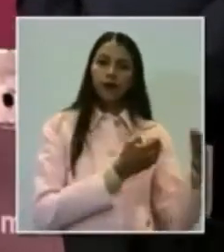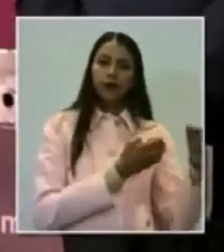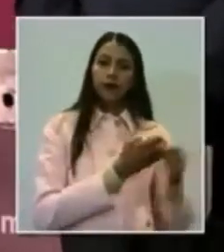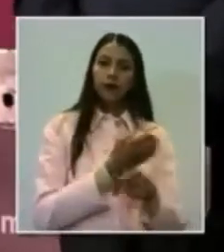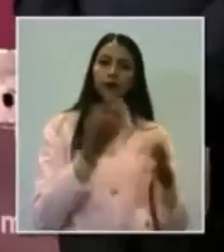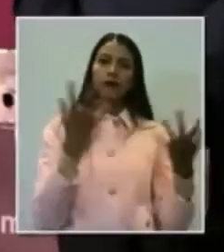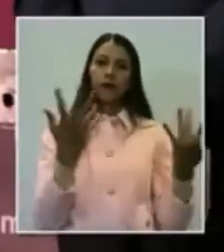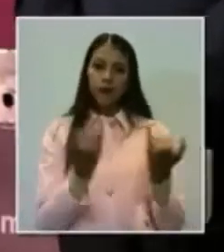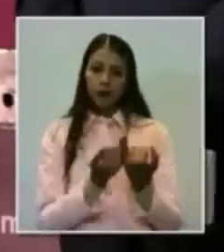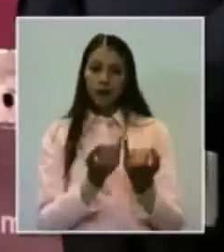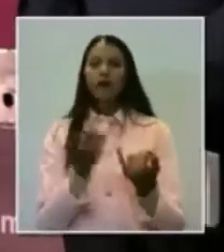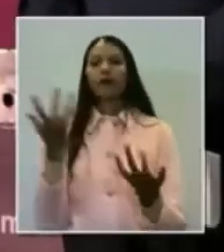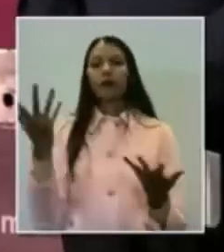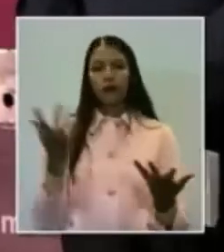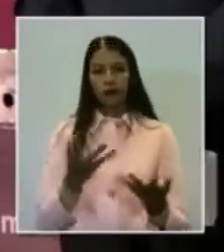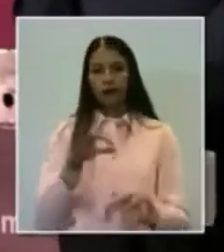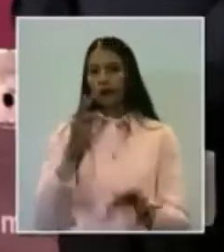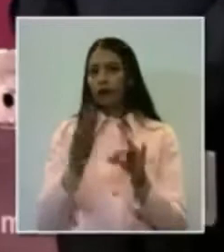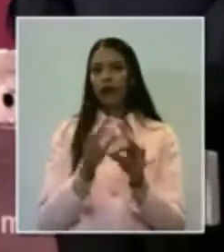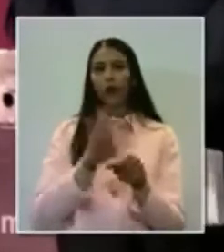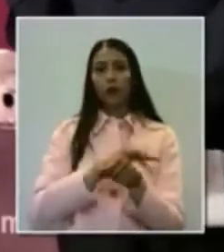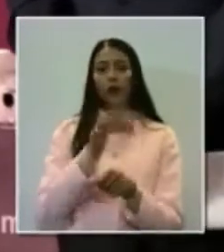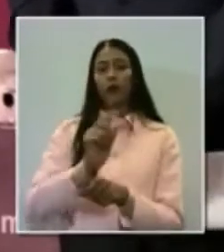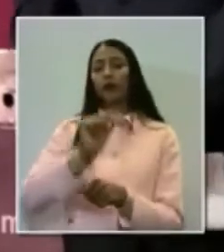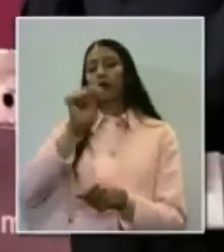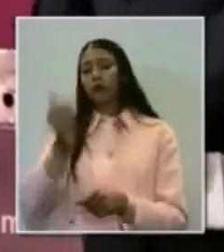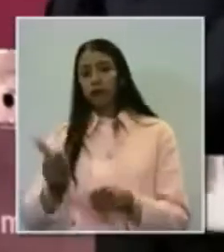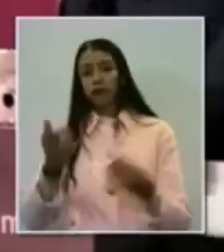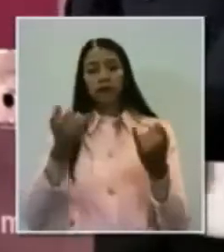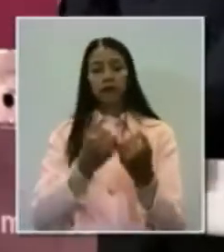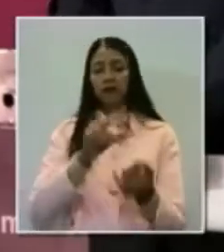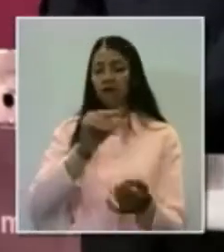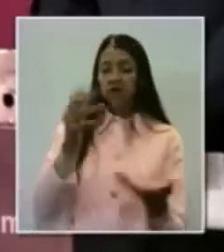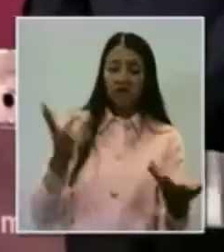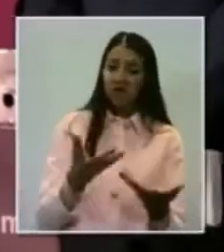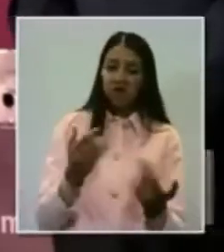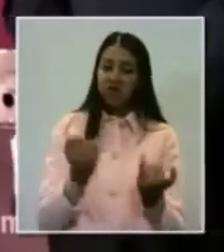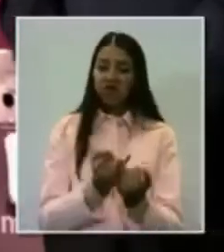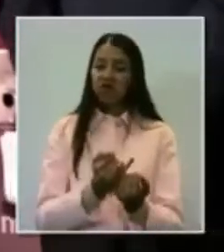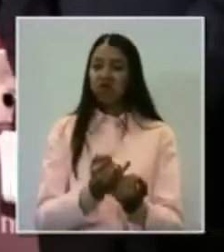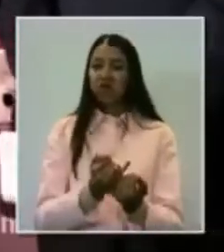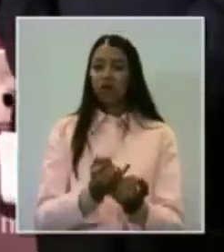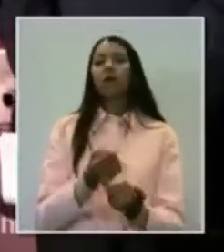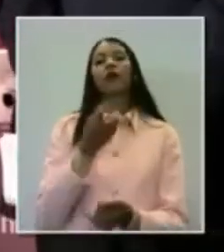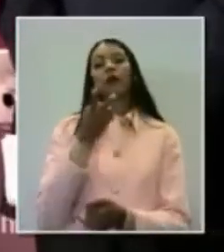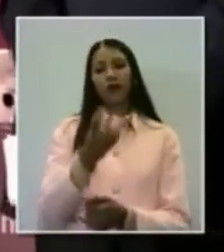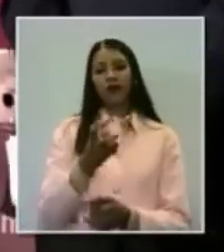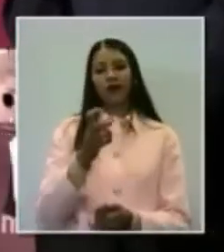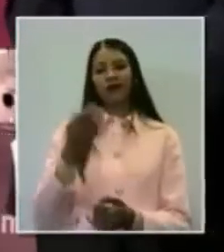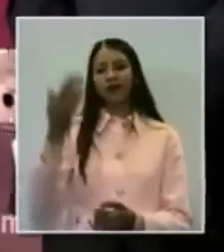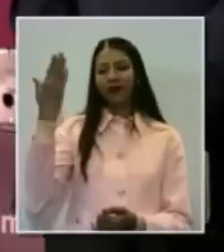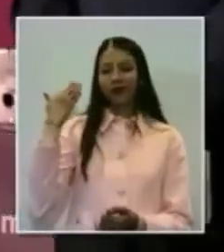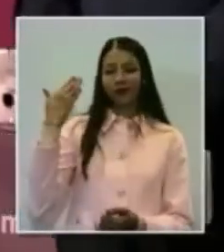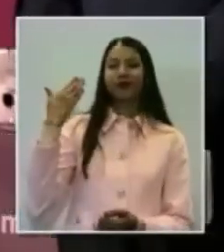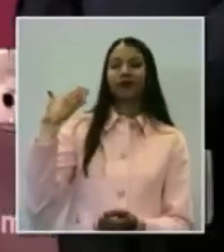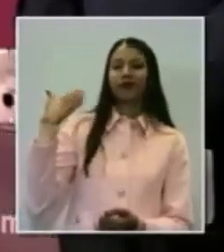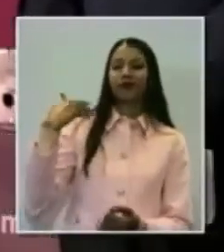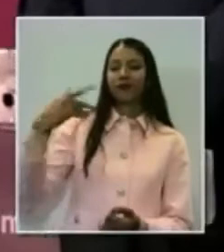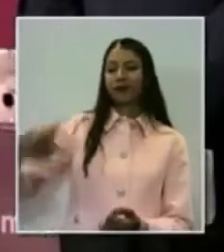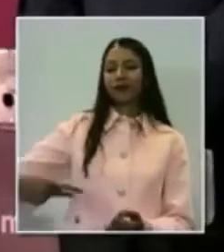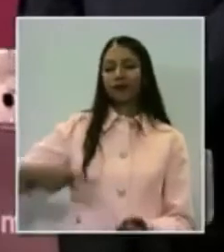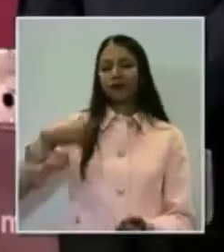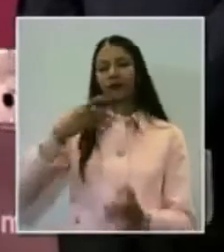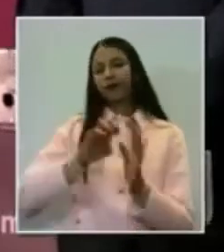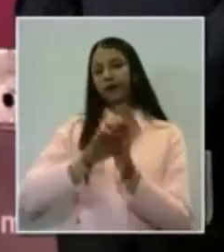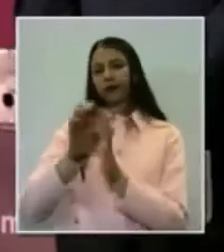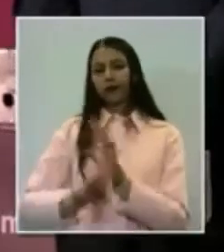se aplica correctamente, ya que en otros ejercicios pues no se hacía de esa manera. Por eso el otro día me preguntaban, por